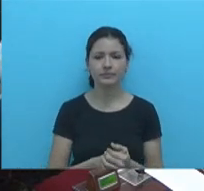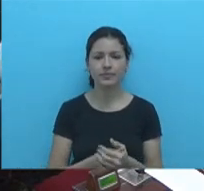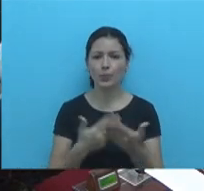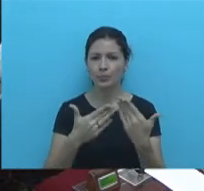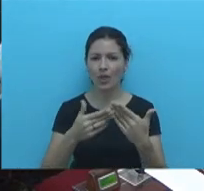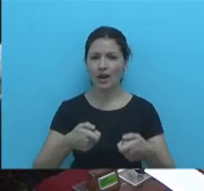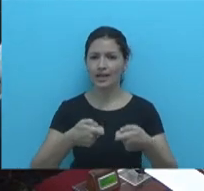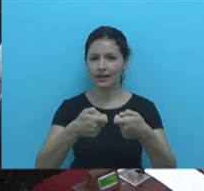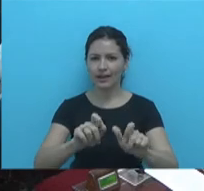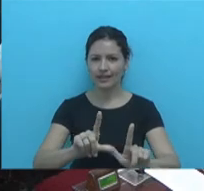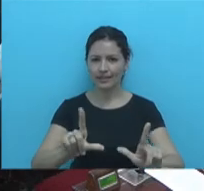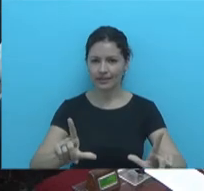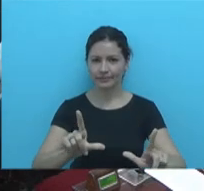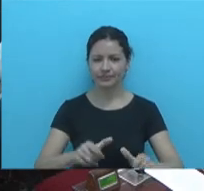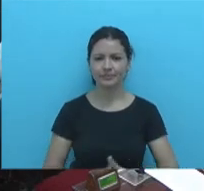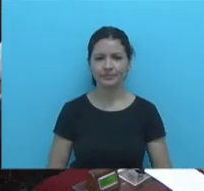de los proyectos.